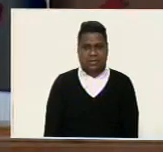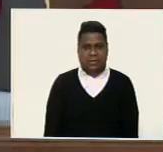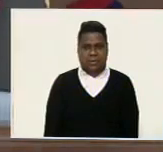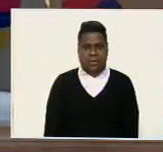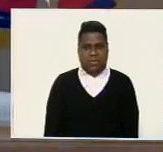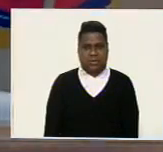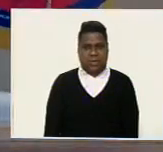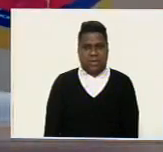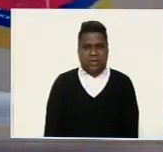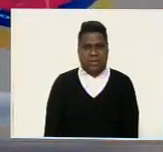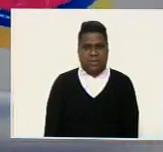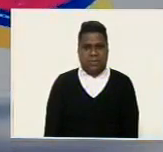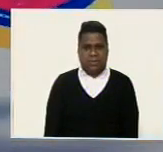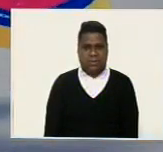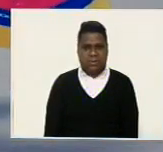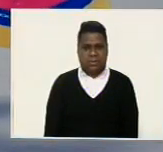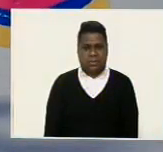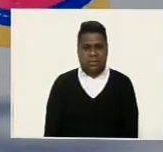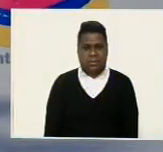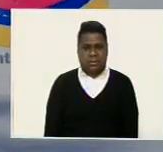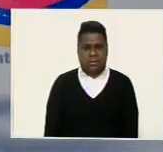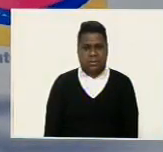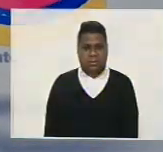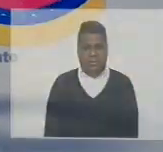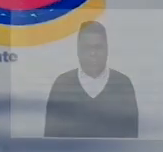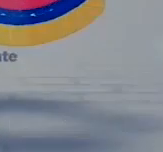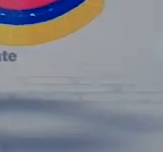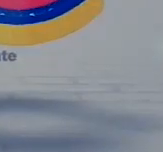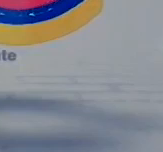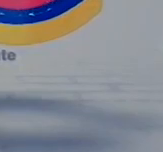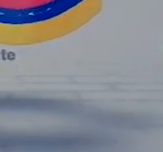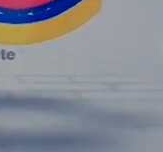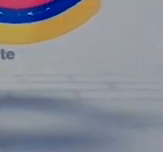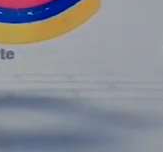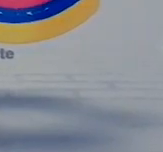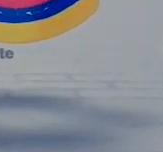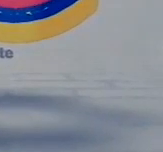el día de mañana. Con esta información culminamos.